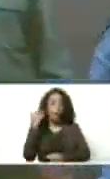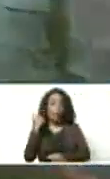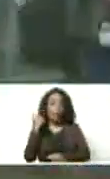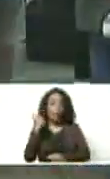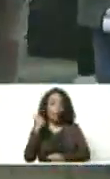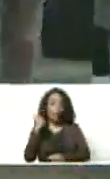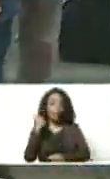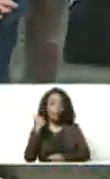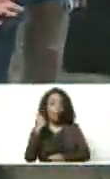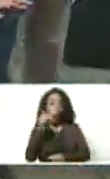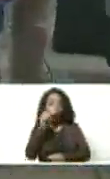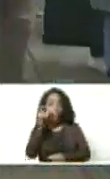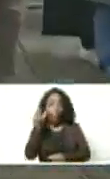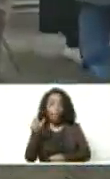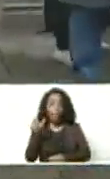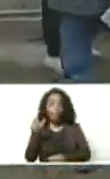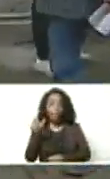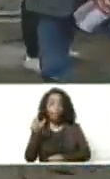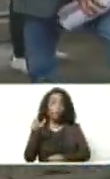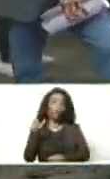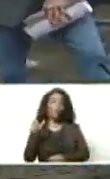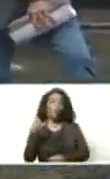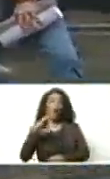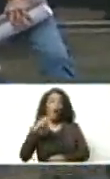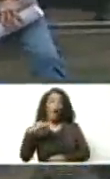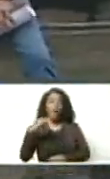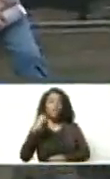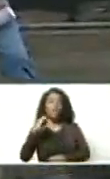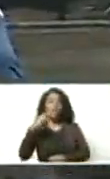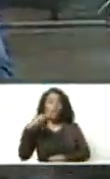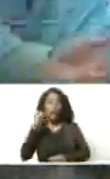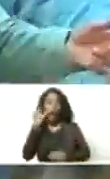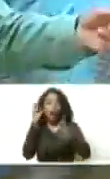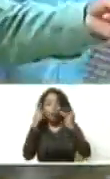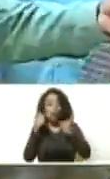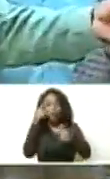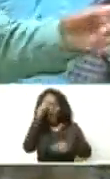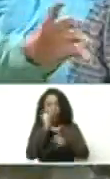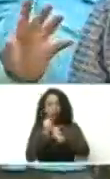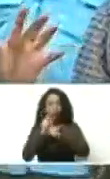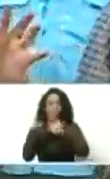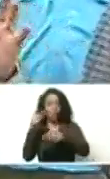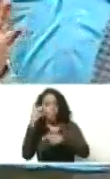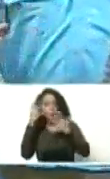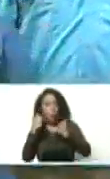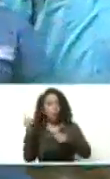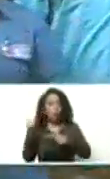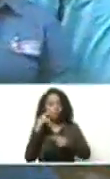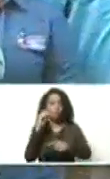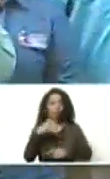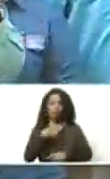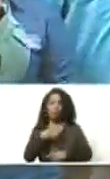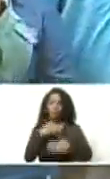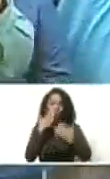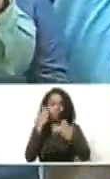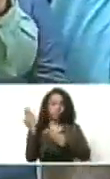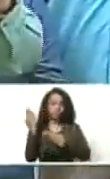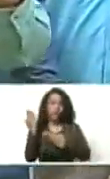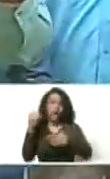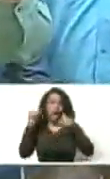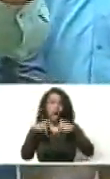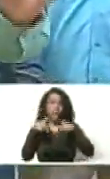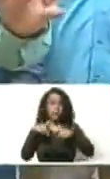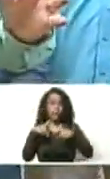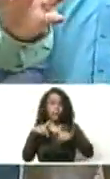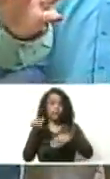Cachicamo trabaja para la paz. El pueblo productor trabaja para los especuladores. No puede ser. Aquí